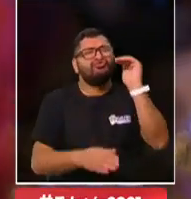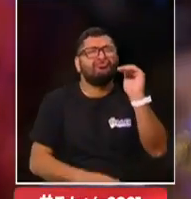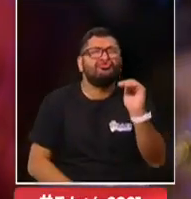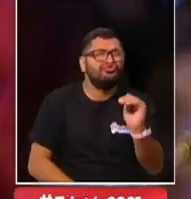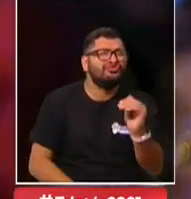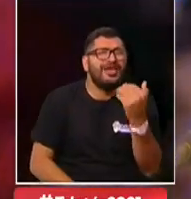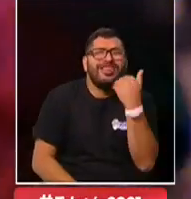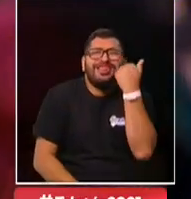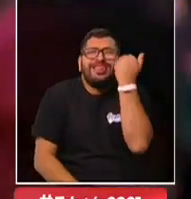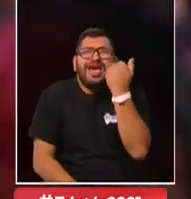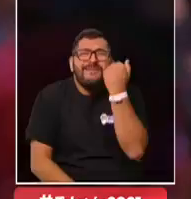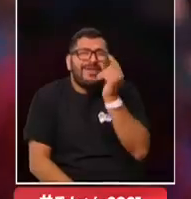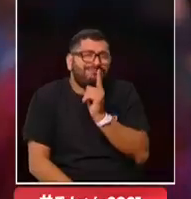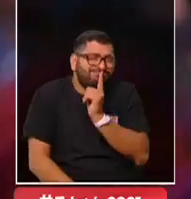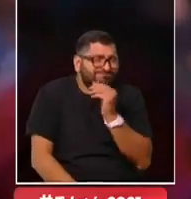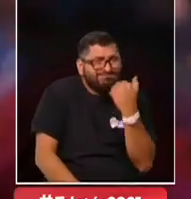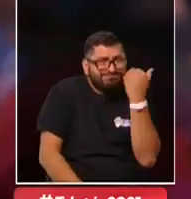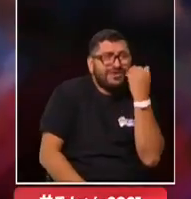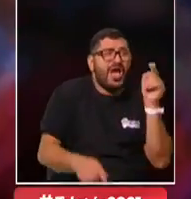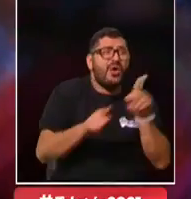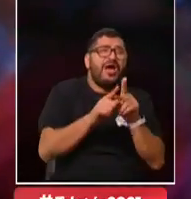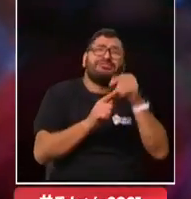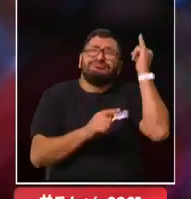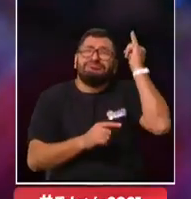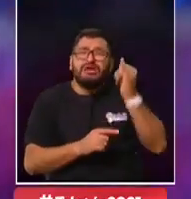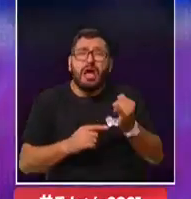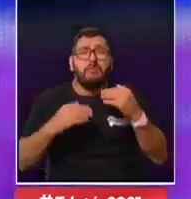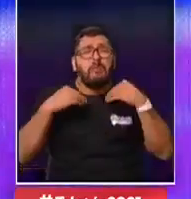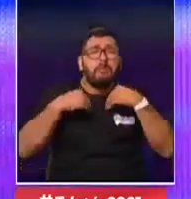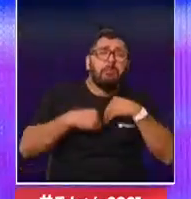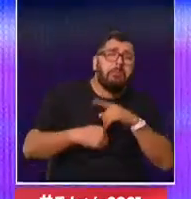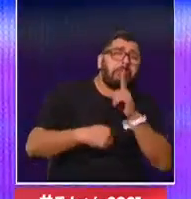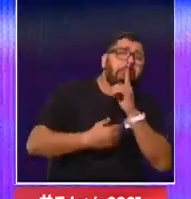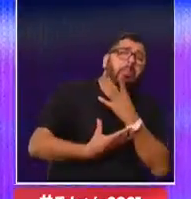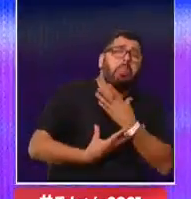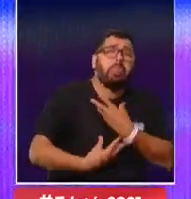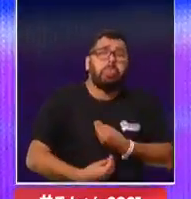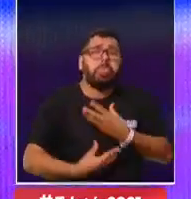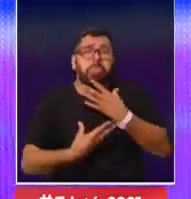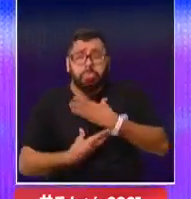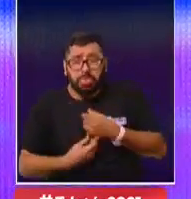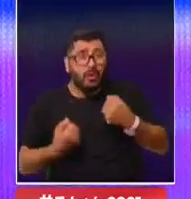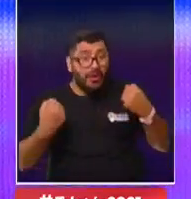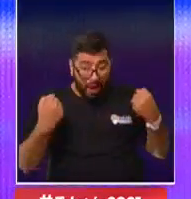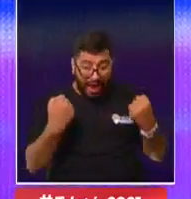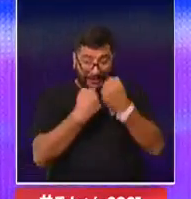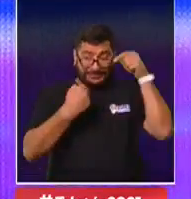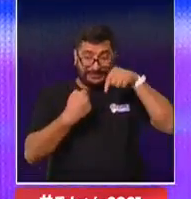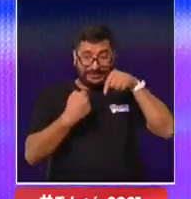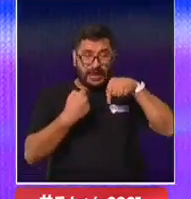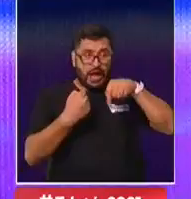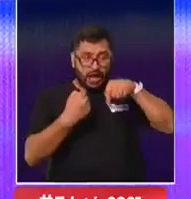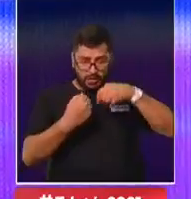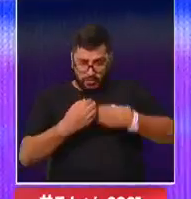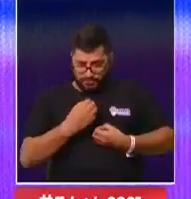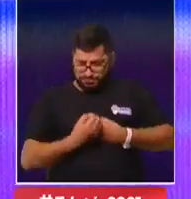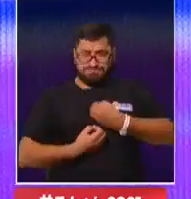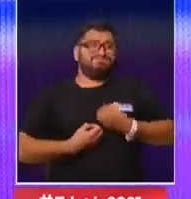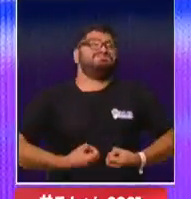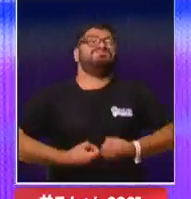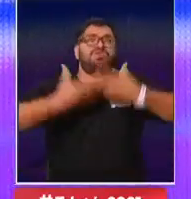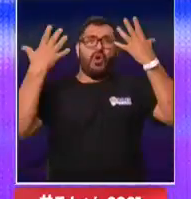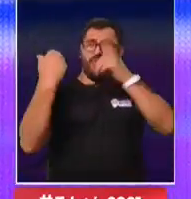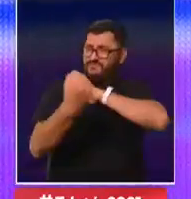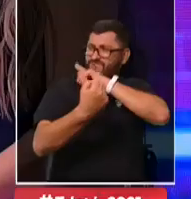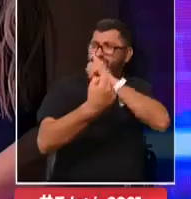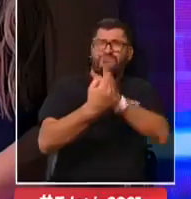antes más bien achacada y desde que te pasó el accidente sacaste una fuerza y una alegría impresionante.